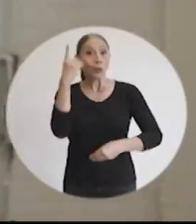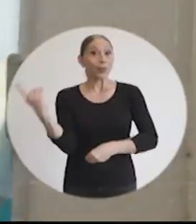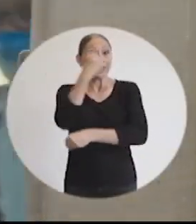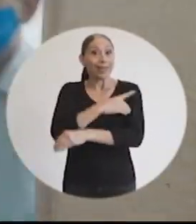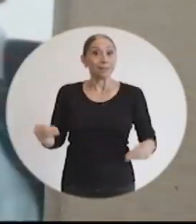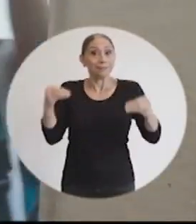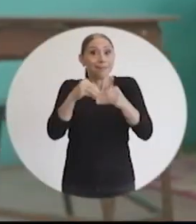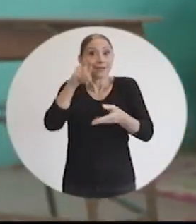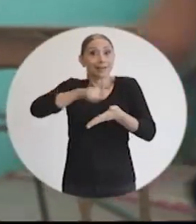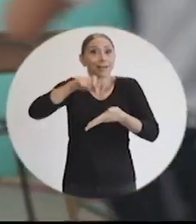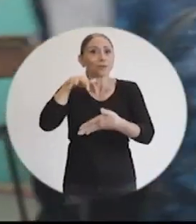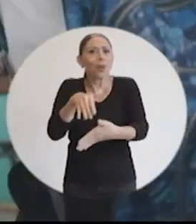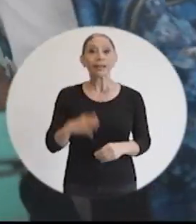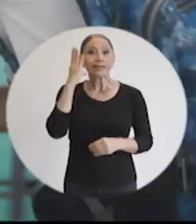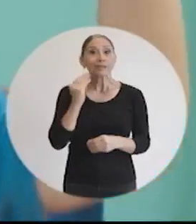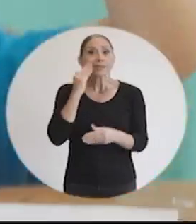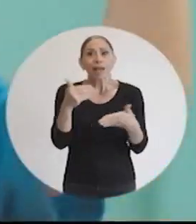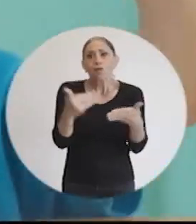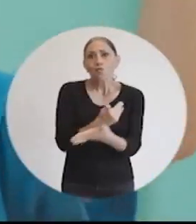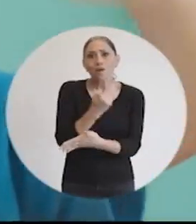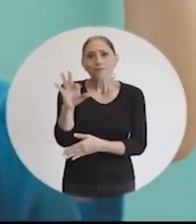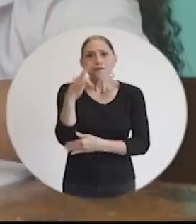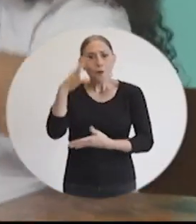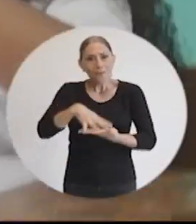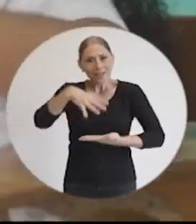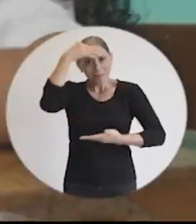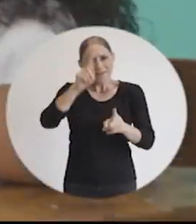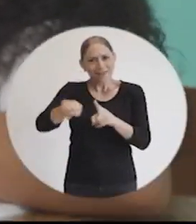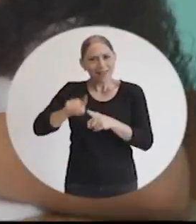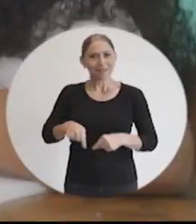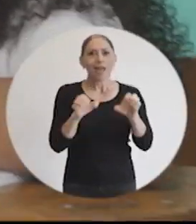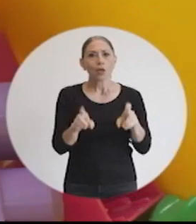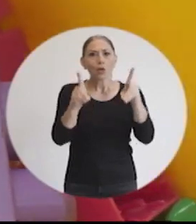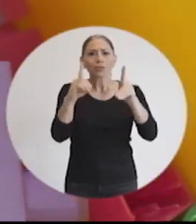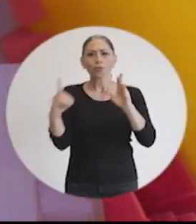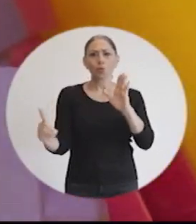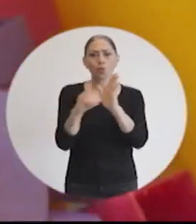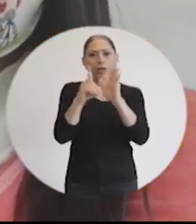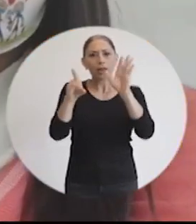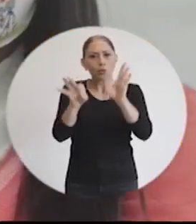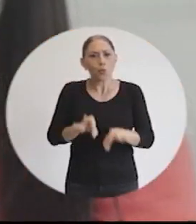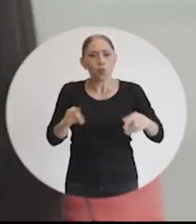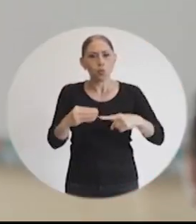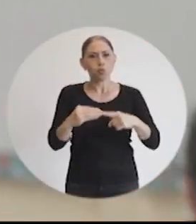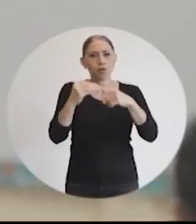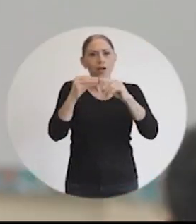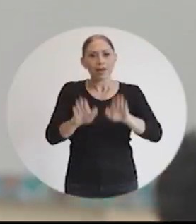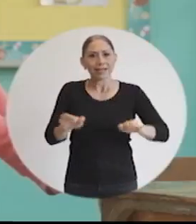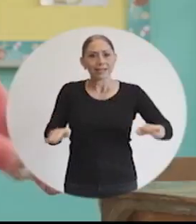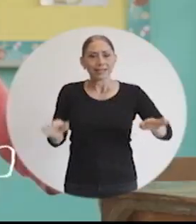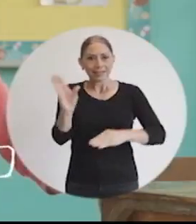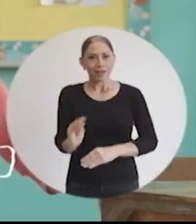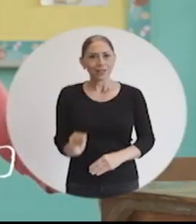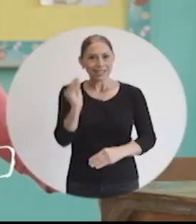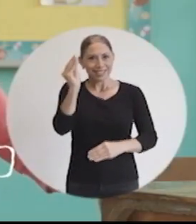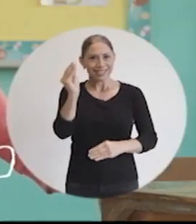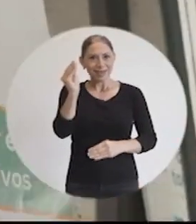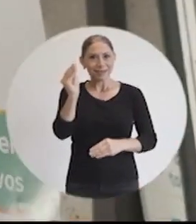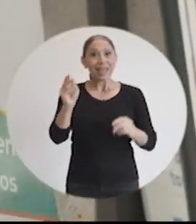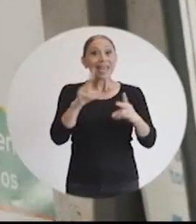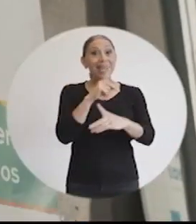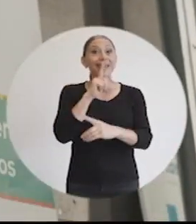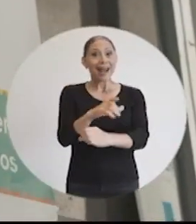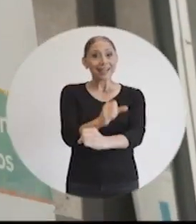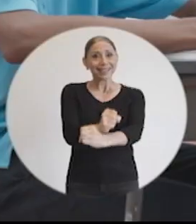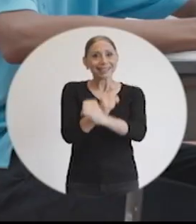Un día más en la escuela es experimentar nuevas formas de aprender. La educación es uno de los derechos fundamentales de la niñez y